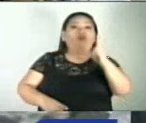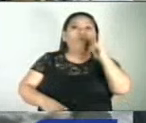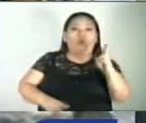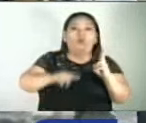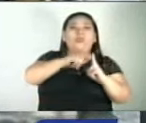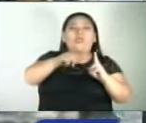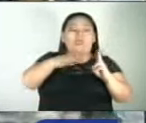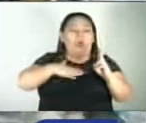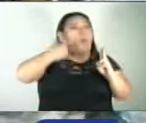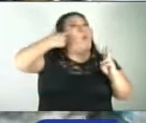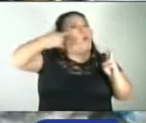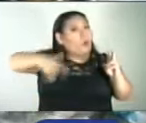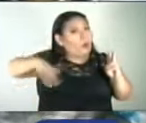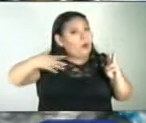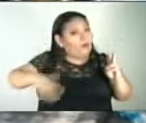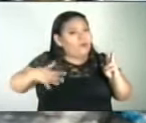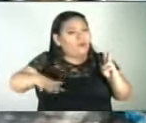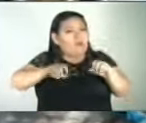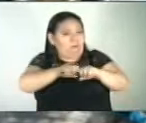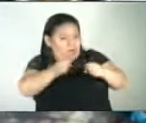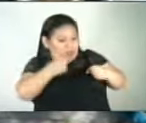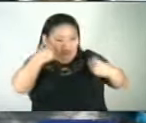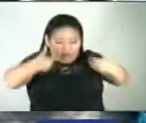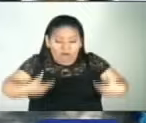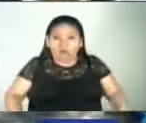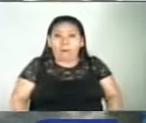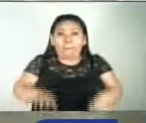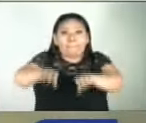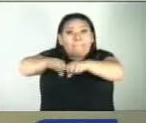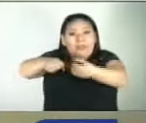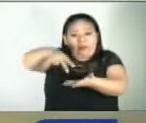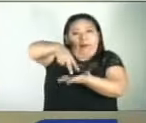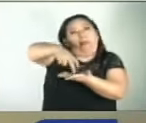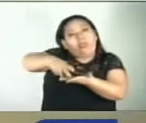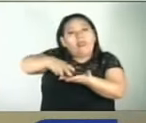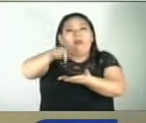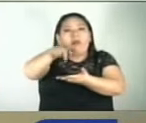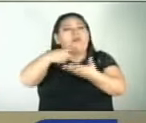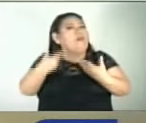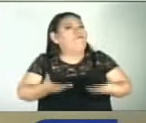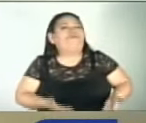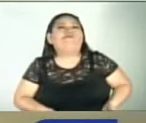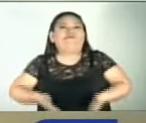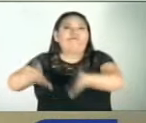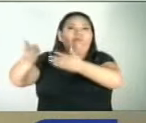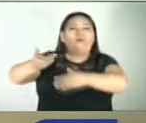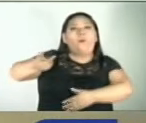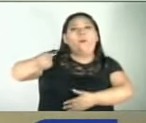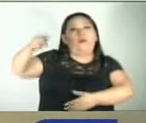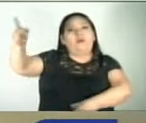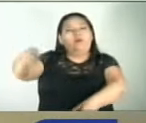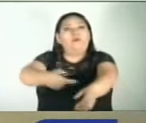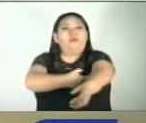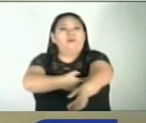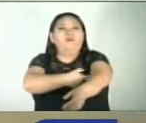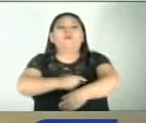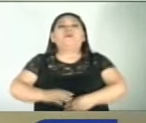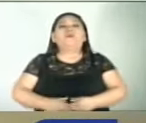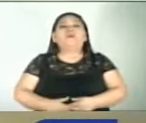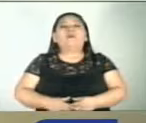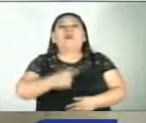tenían heridas de gravedad con fracturas visibles en sus piernas, por lo que fueron trasladados por la misma policía al Hospital Santa Teresa.